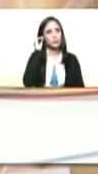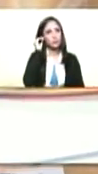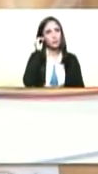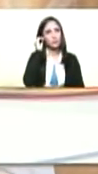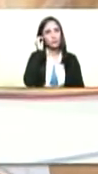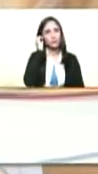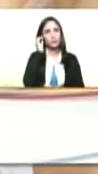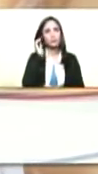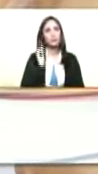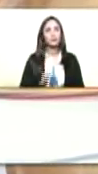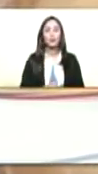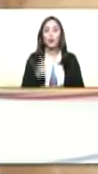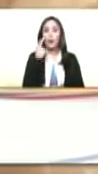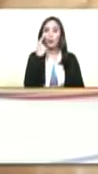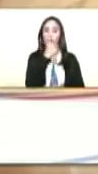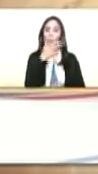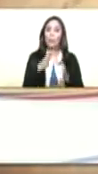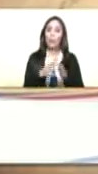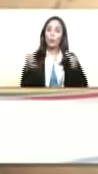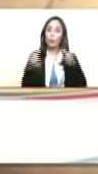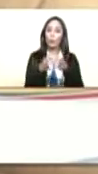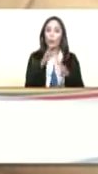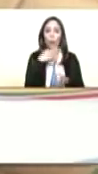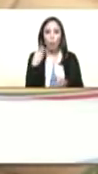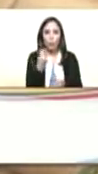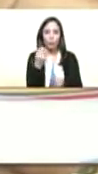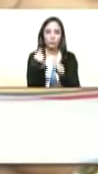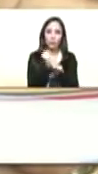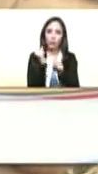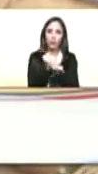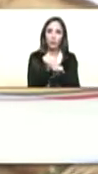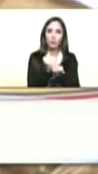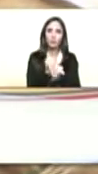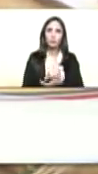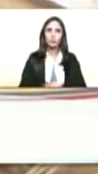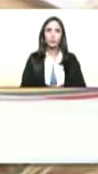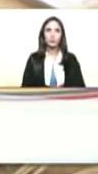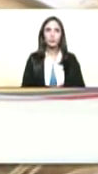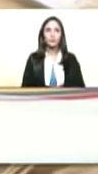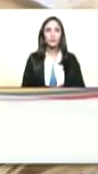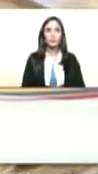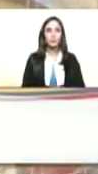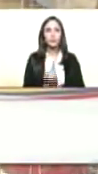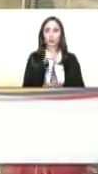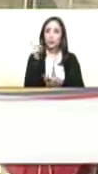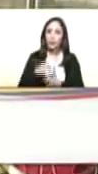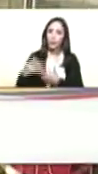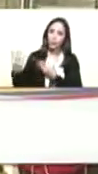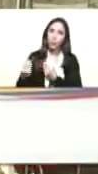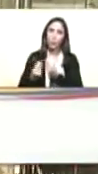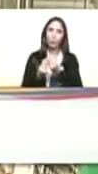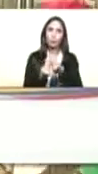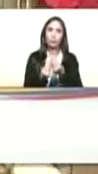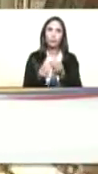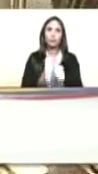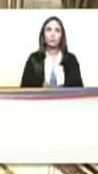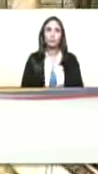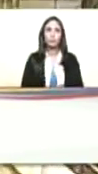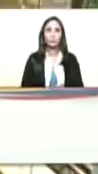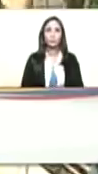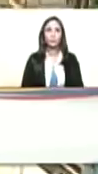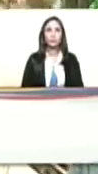camaradas de Chamba Juvenil Agrourbana. Por ahí aquí me propusieron. Aquí tenemos a nuestro ministro y tenemos a Rafael